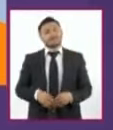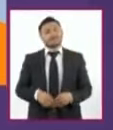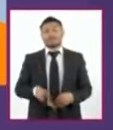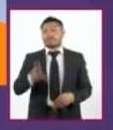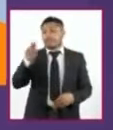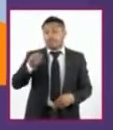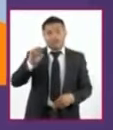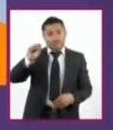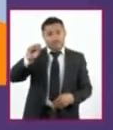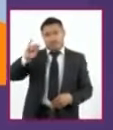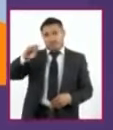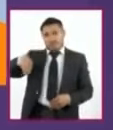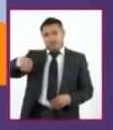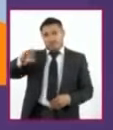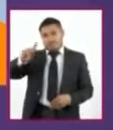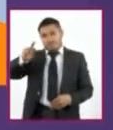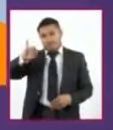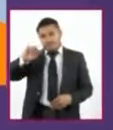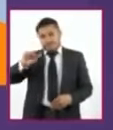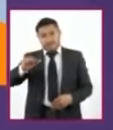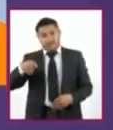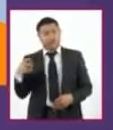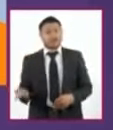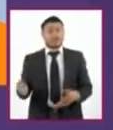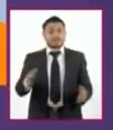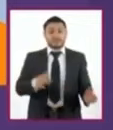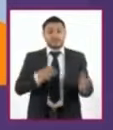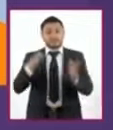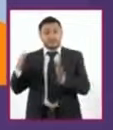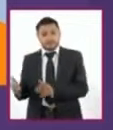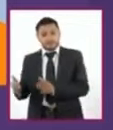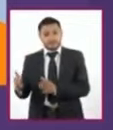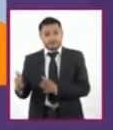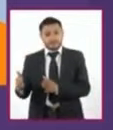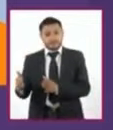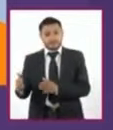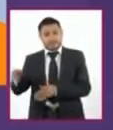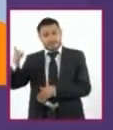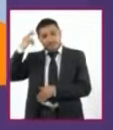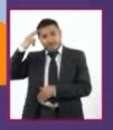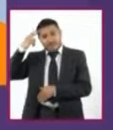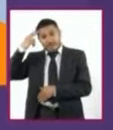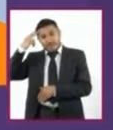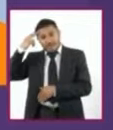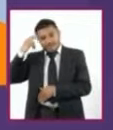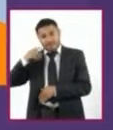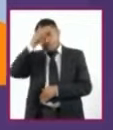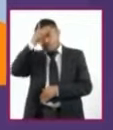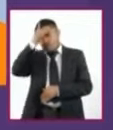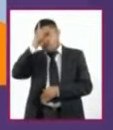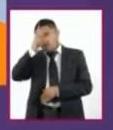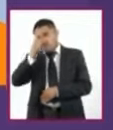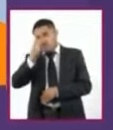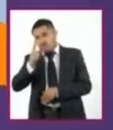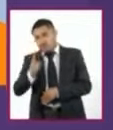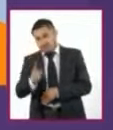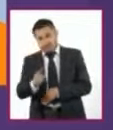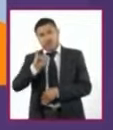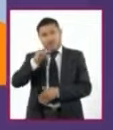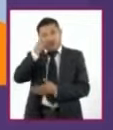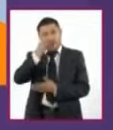es una figura simétrica. En comparación con el Palacio de Bellas Artes, la línea sí lo divide por la